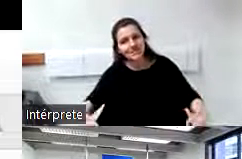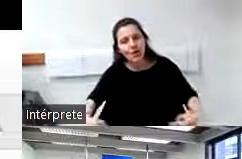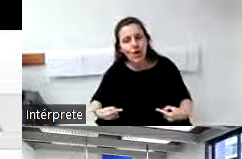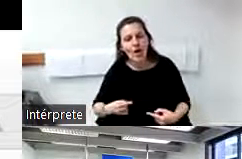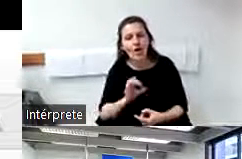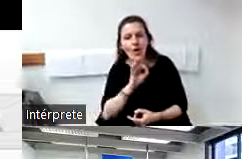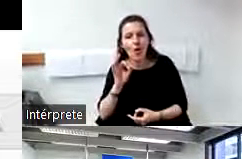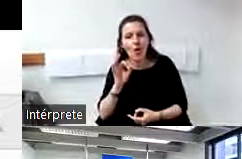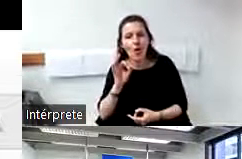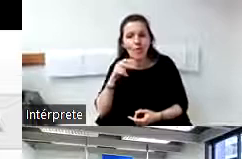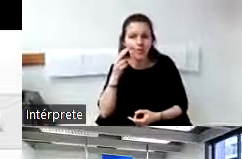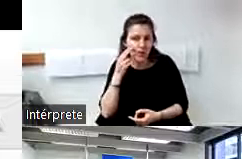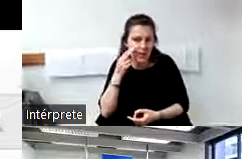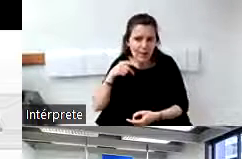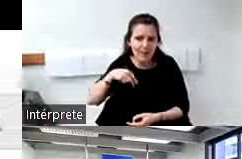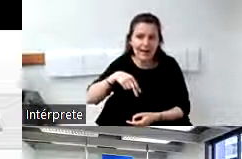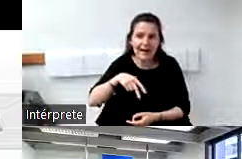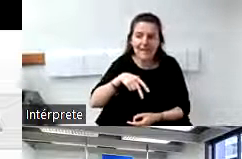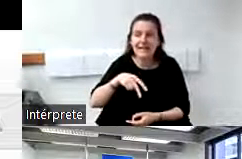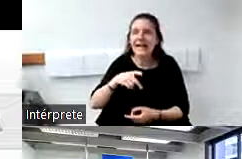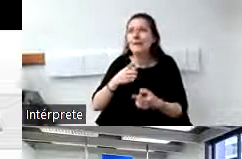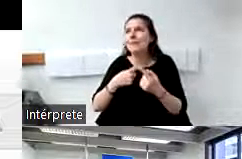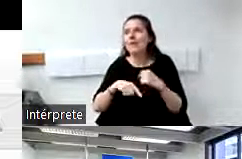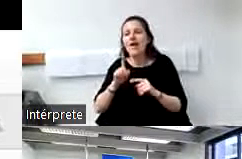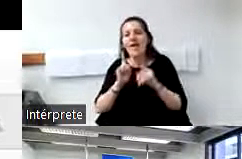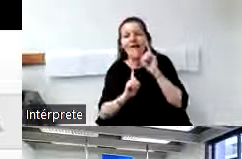gente no estacione.